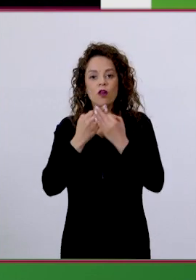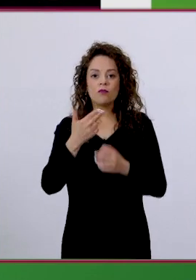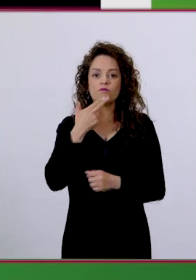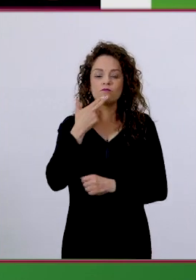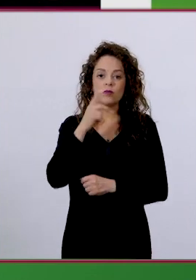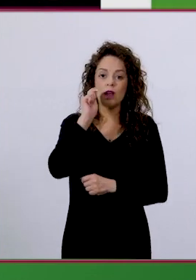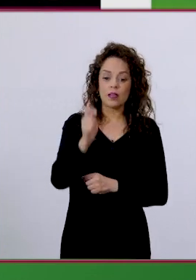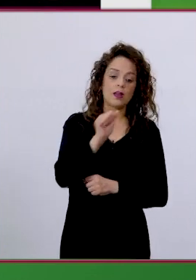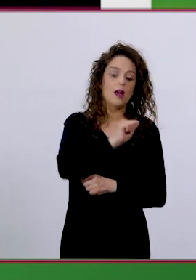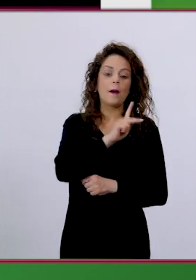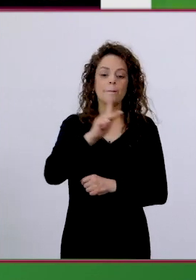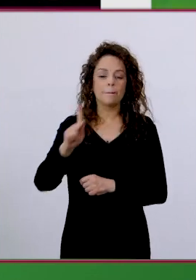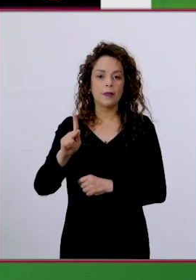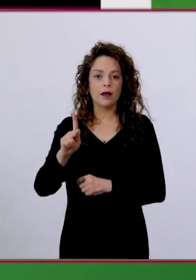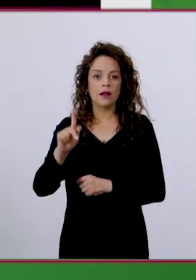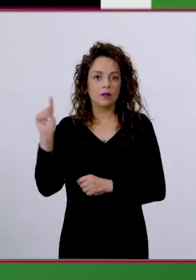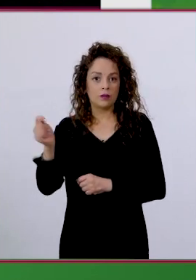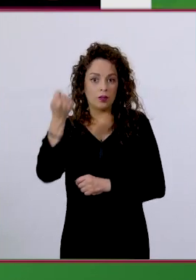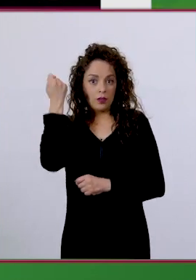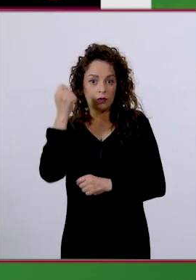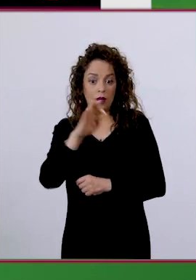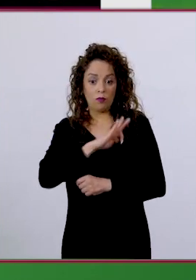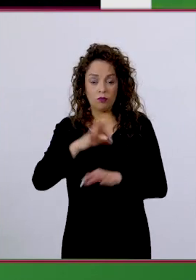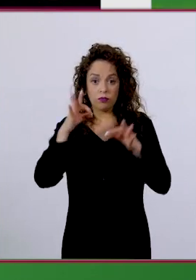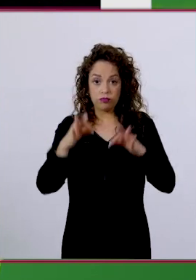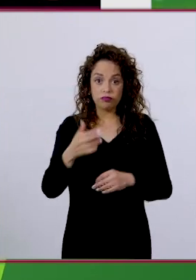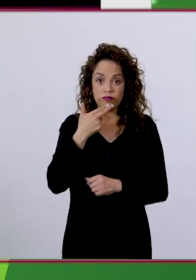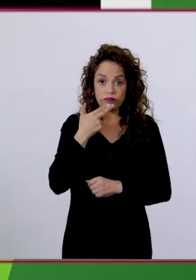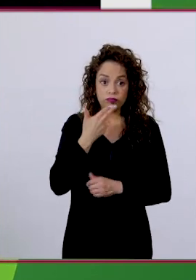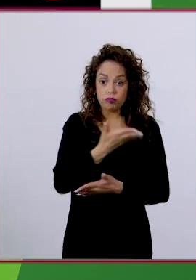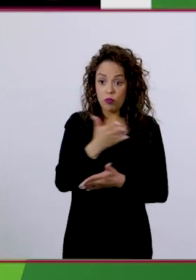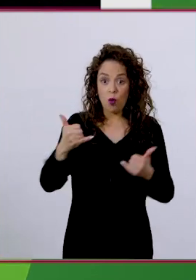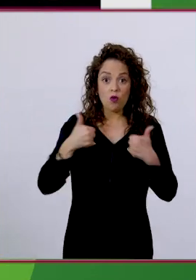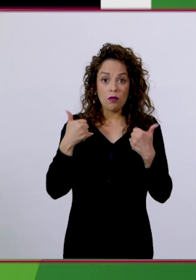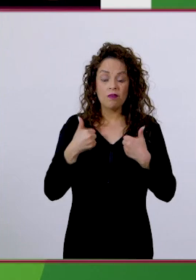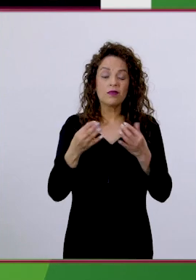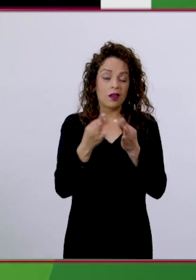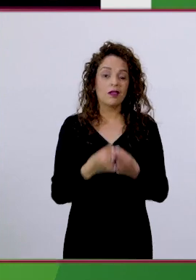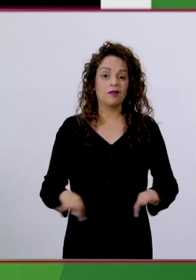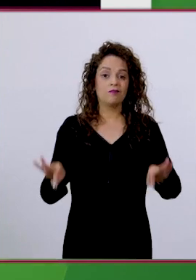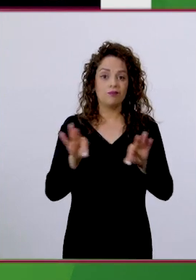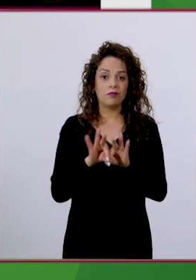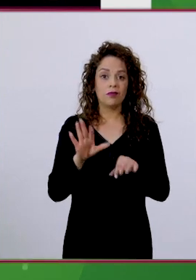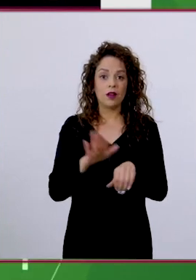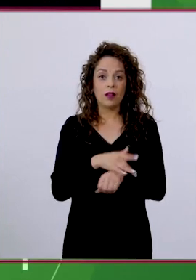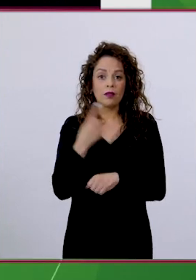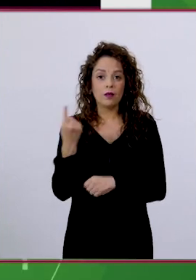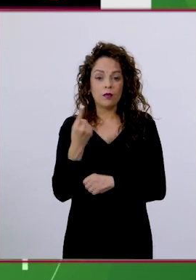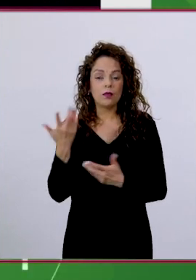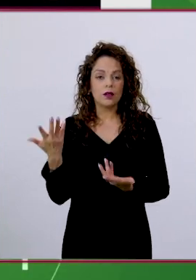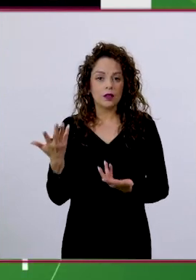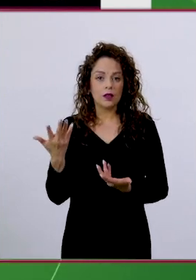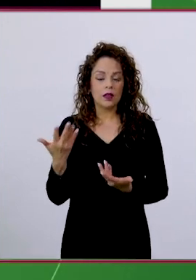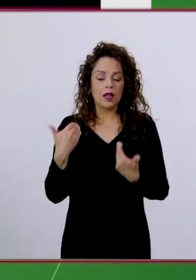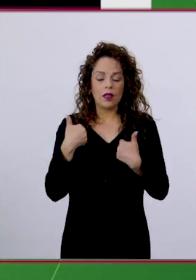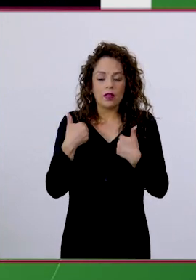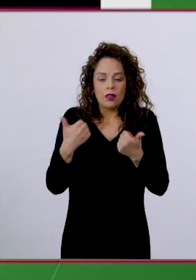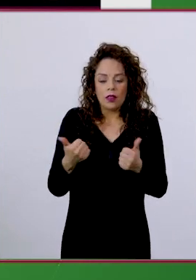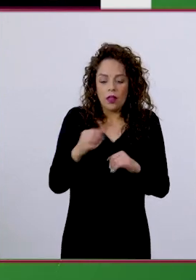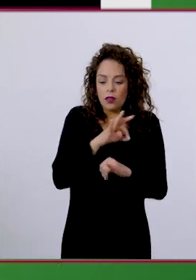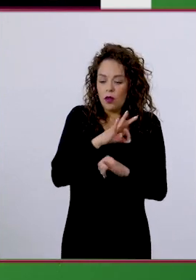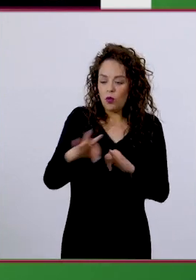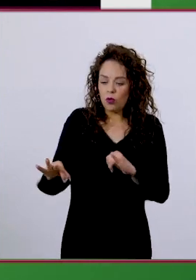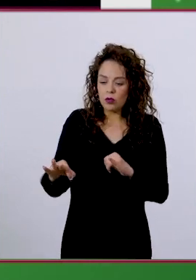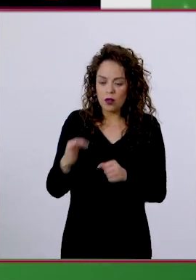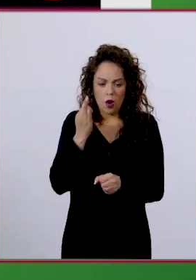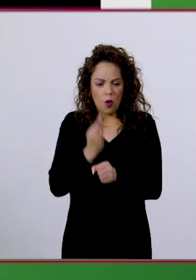las tecnologías para su aplicación a los jóvenes es súper importante desde el punto de vista en que al final ahorita creo